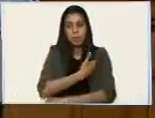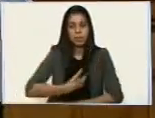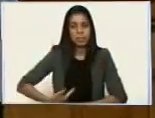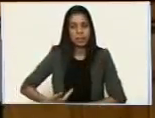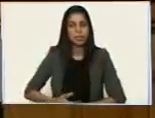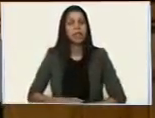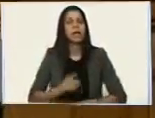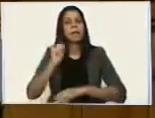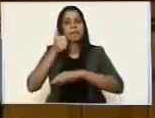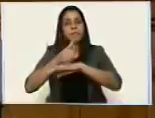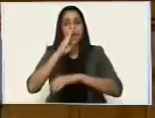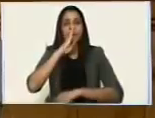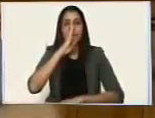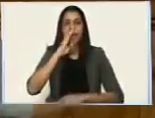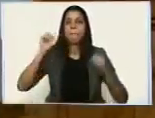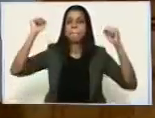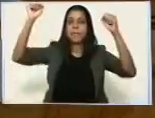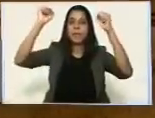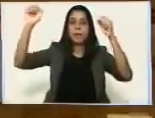la patria!